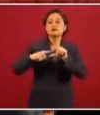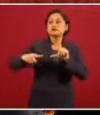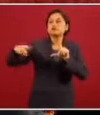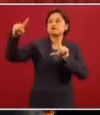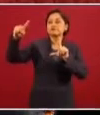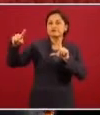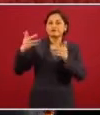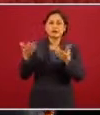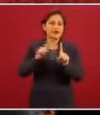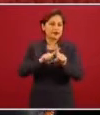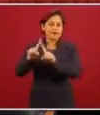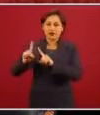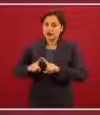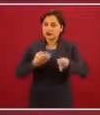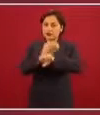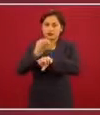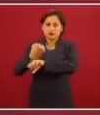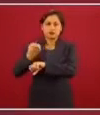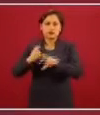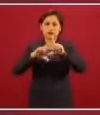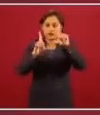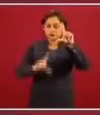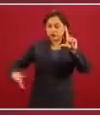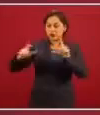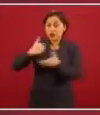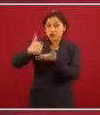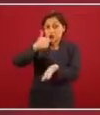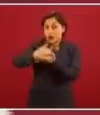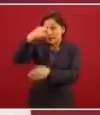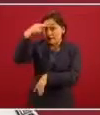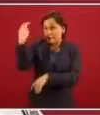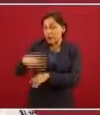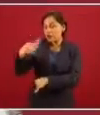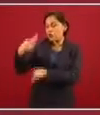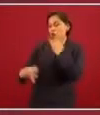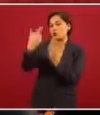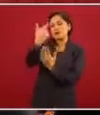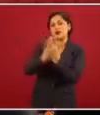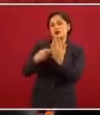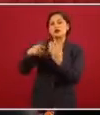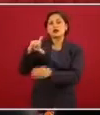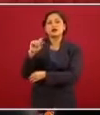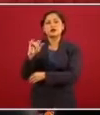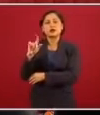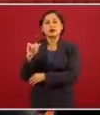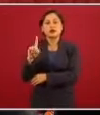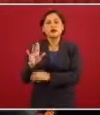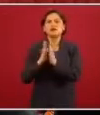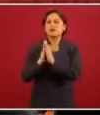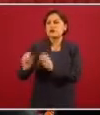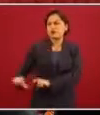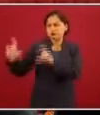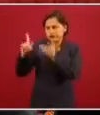Ciudad de México es de los últimos lugares en letalidad. En los primeros están, si me pone la gráfica que presenté hace un momento, por